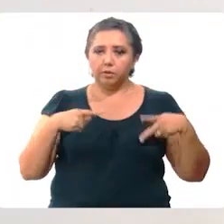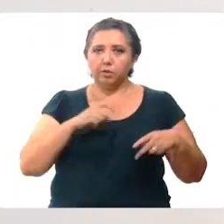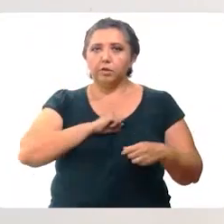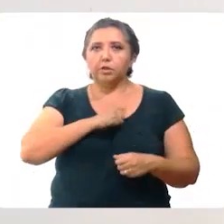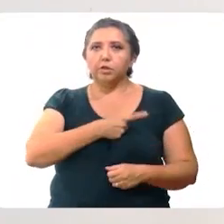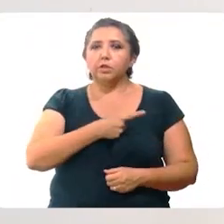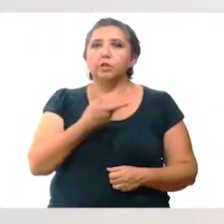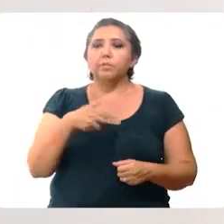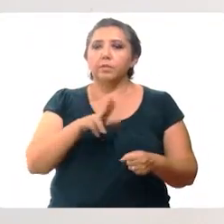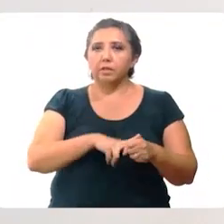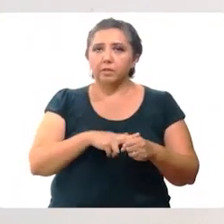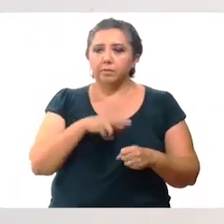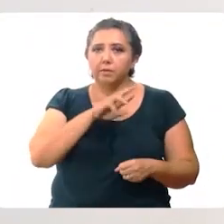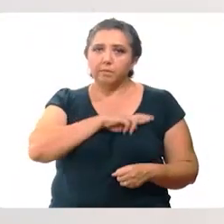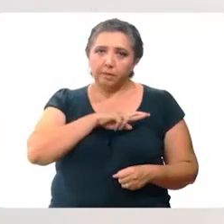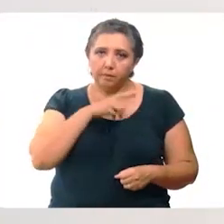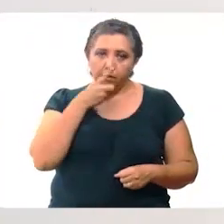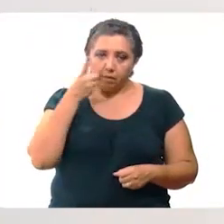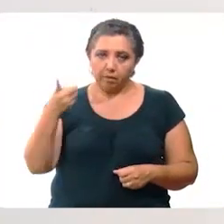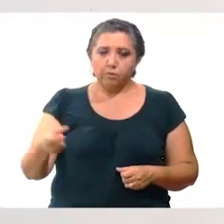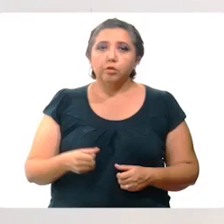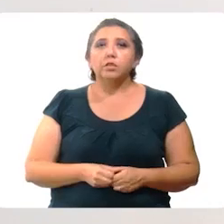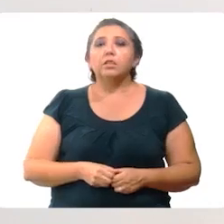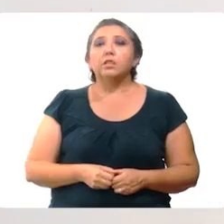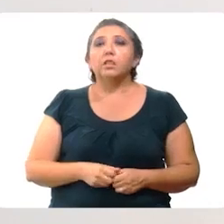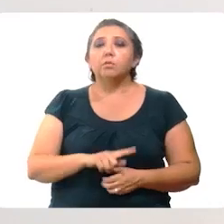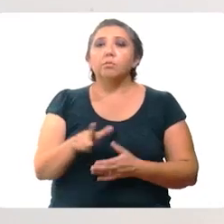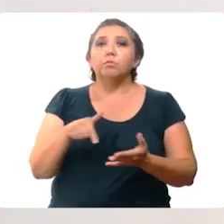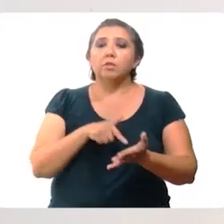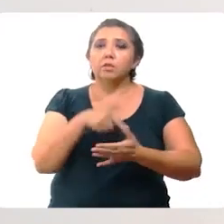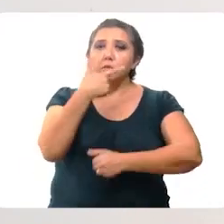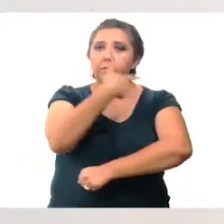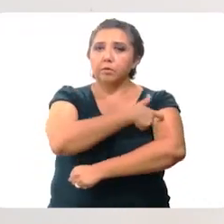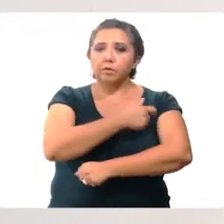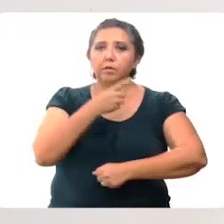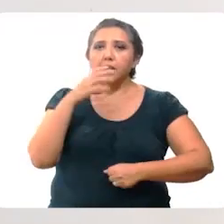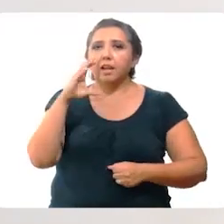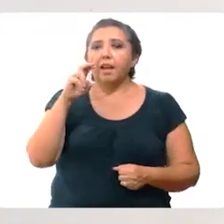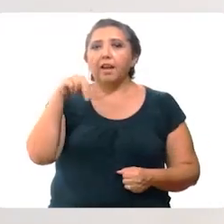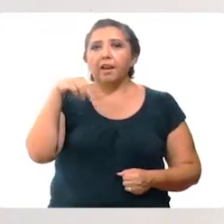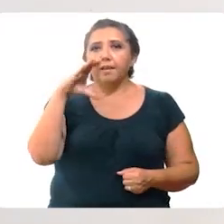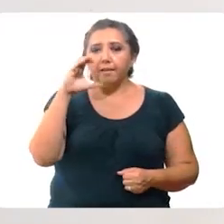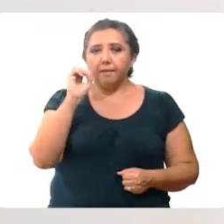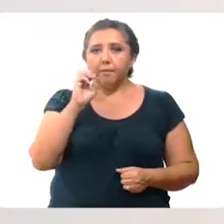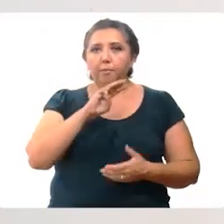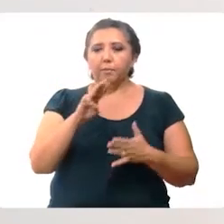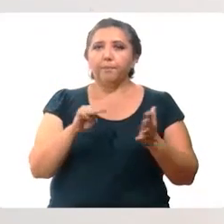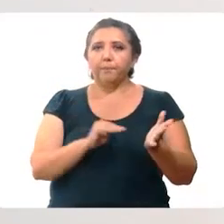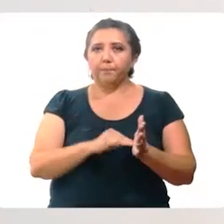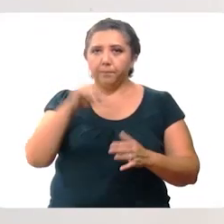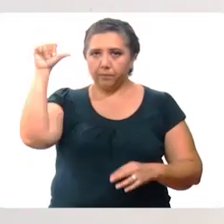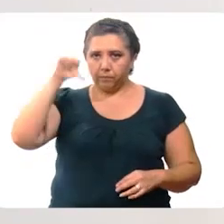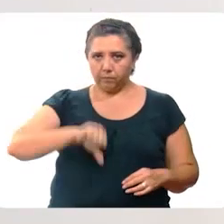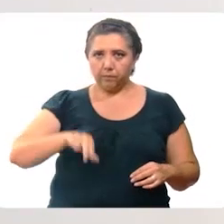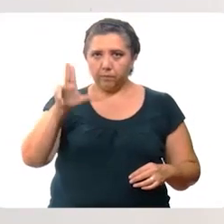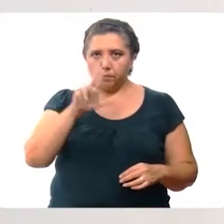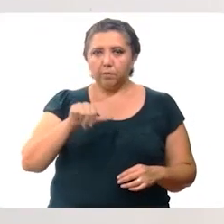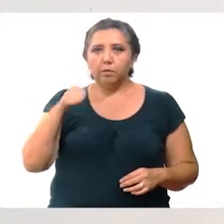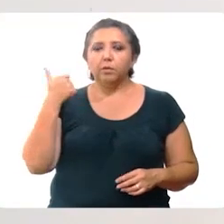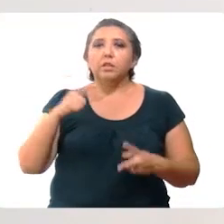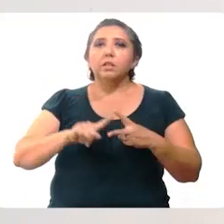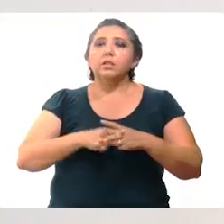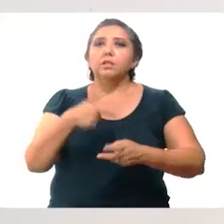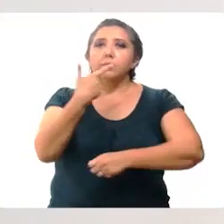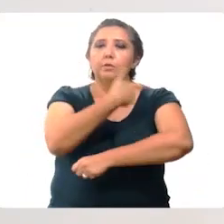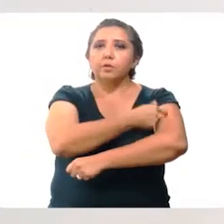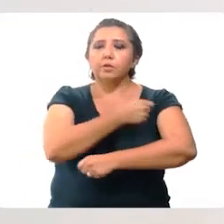de salud de clínicas y hospitales privados. La sede de esta vacunación será la Canaco Mérida. Hoy, martes 11, inició